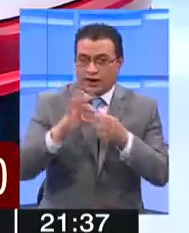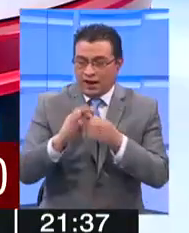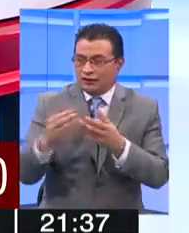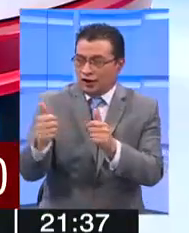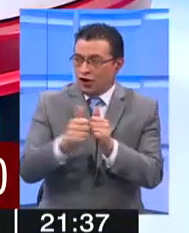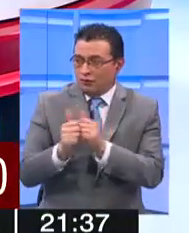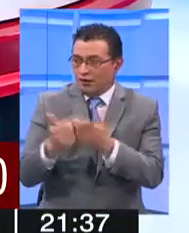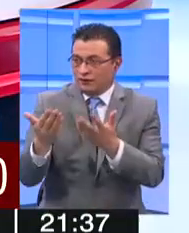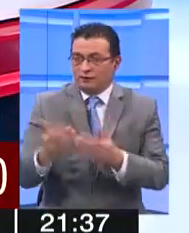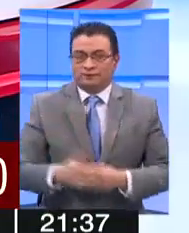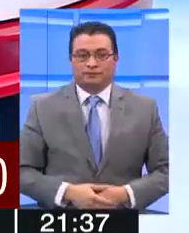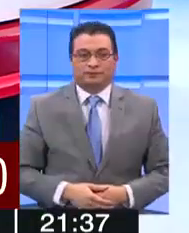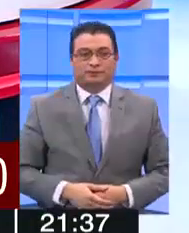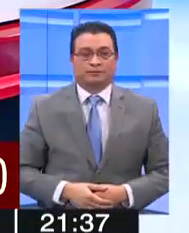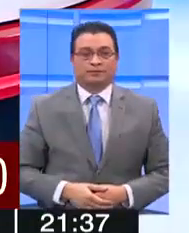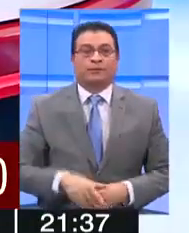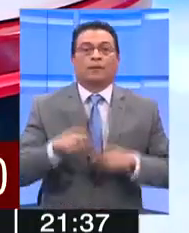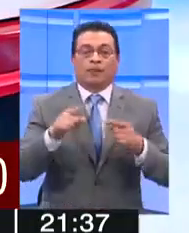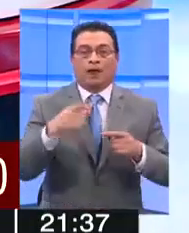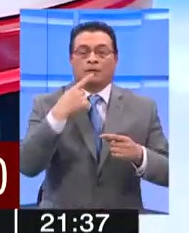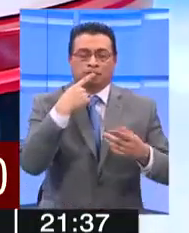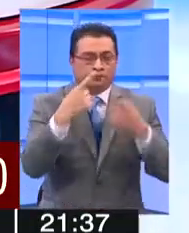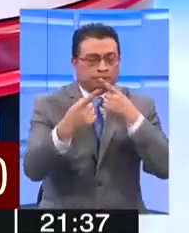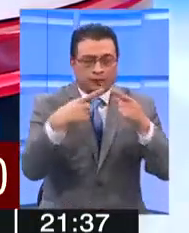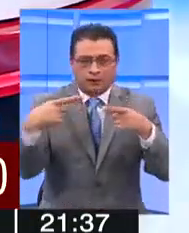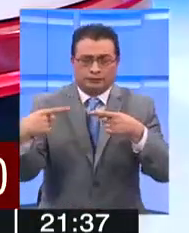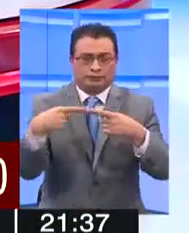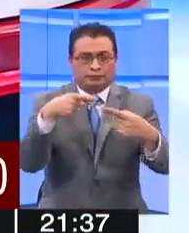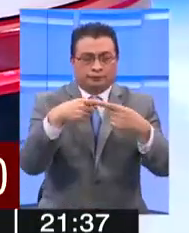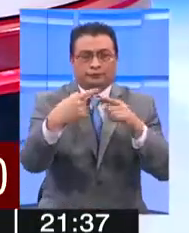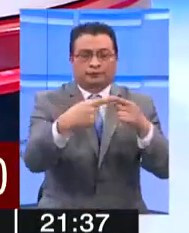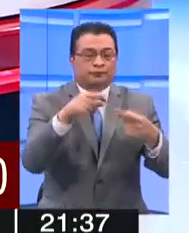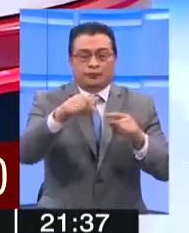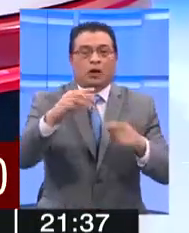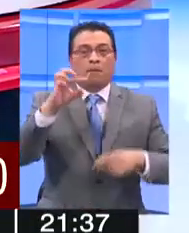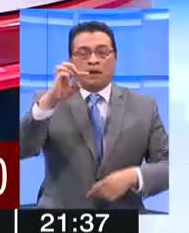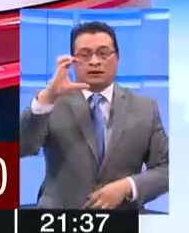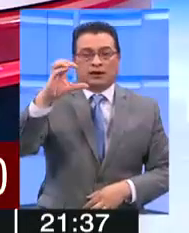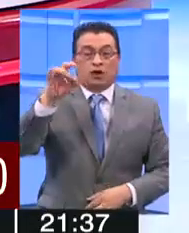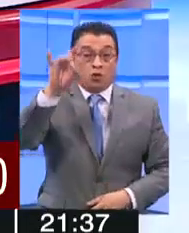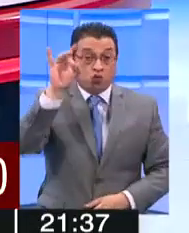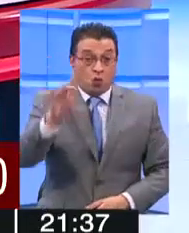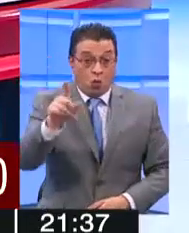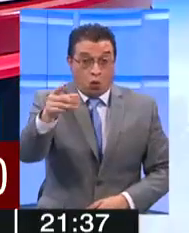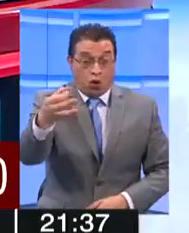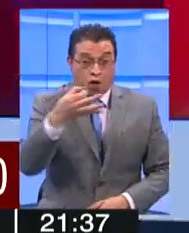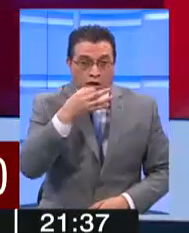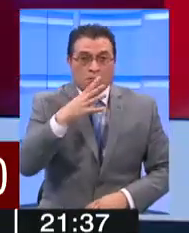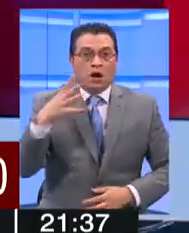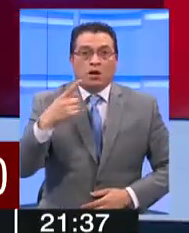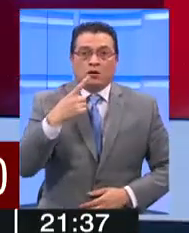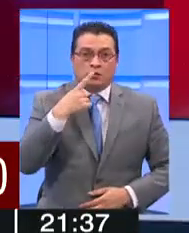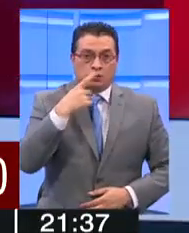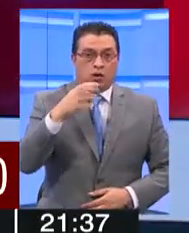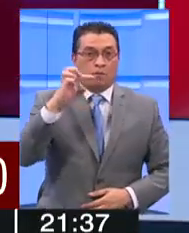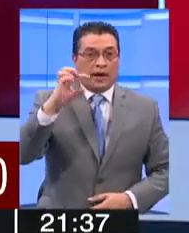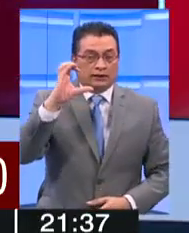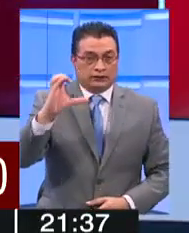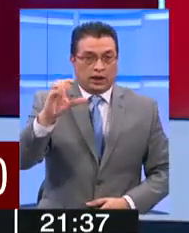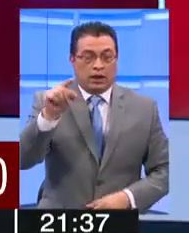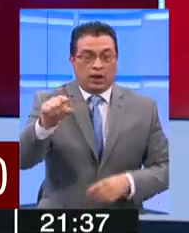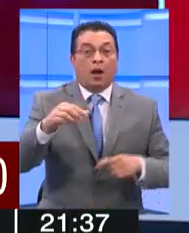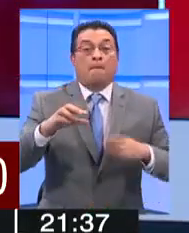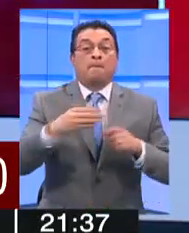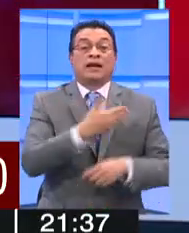Daniel, buenas noches. Ha habido declaraciones cruzadas con el Partido Comunista. Voy a citar solamente una que me parece tal vez la más dura que ha llegado desde el PC. El presidente